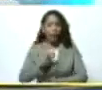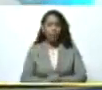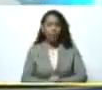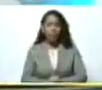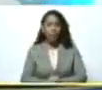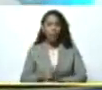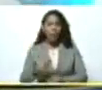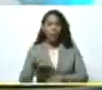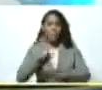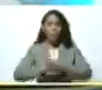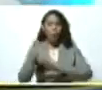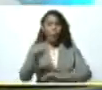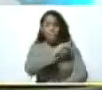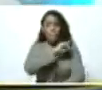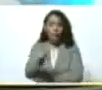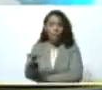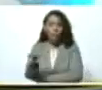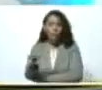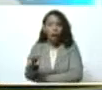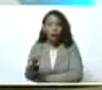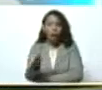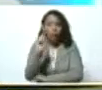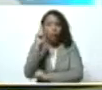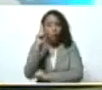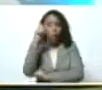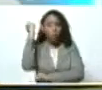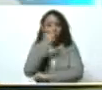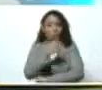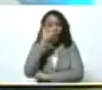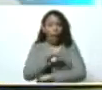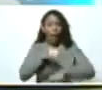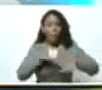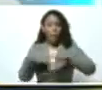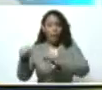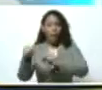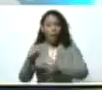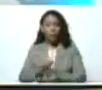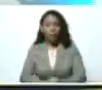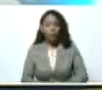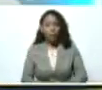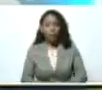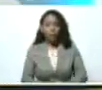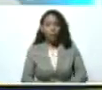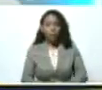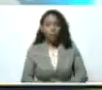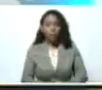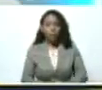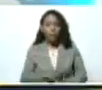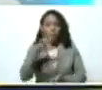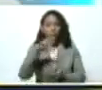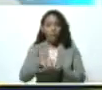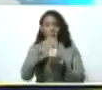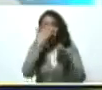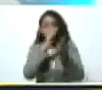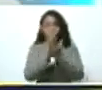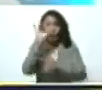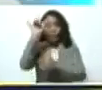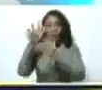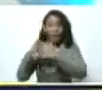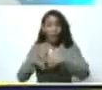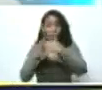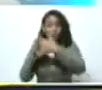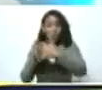por mandato de un tribunal imperial del estado de la Florida en los Estados